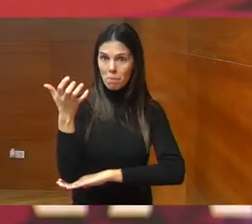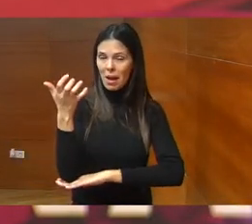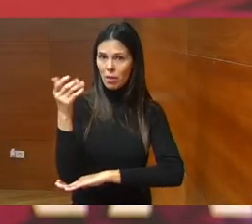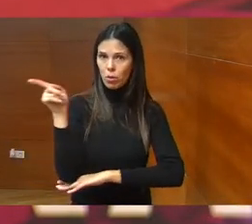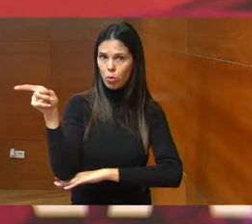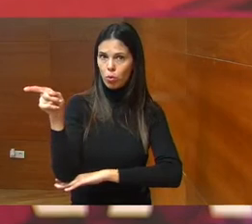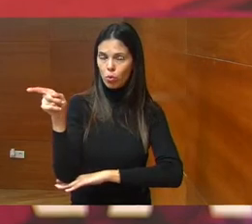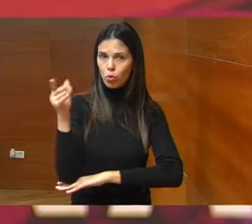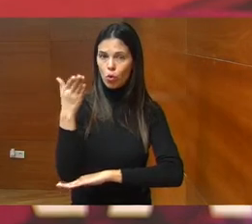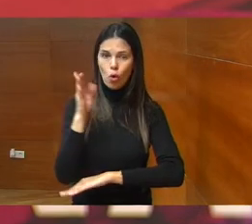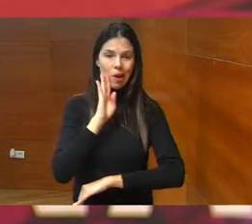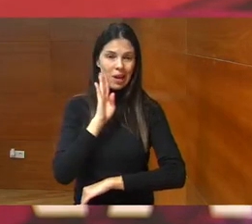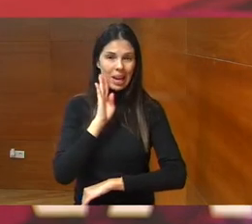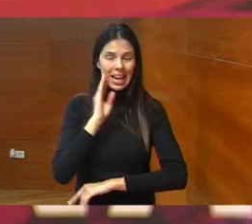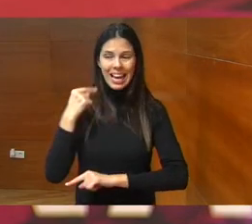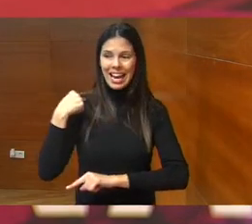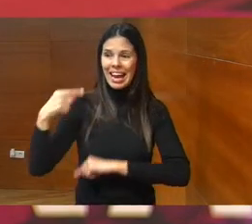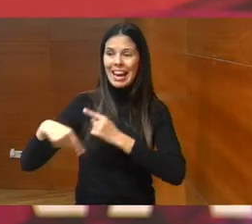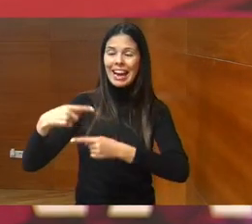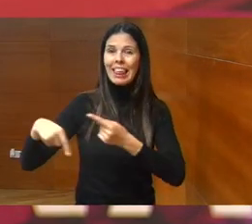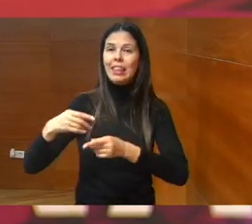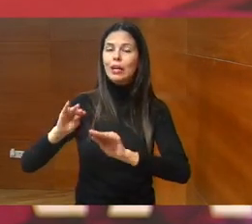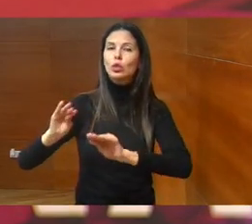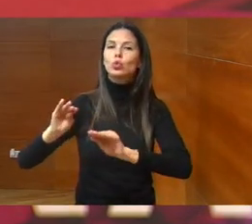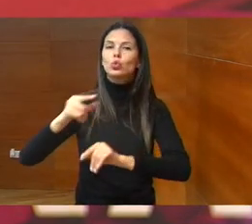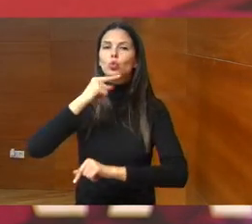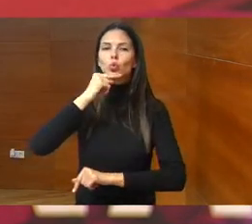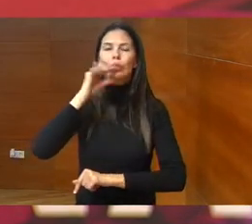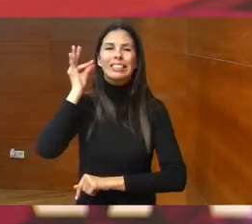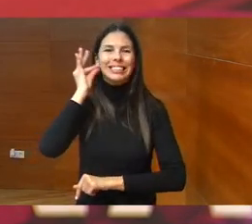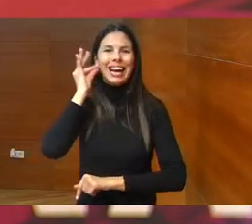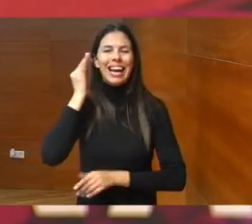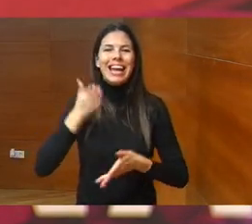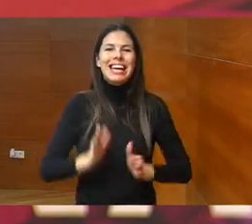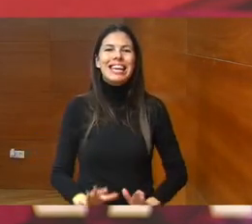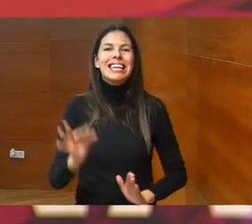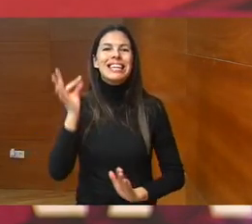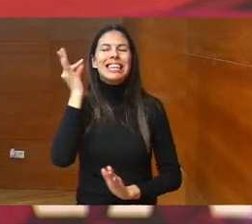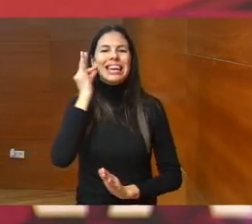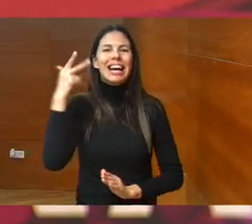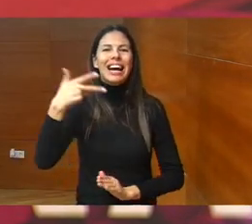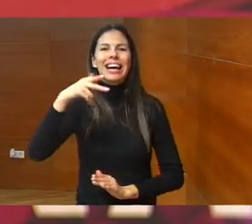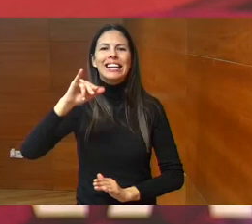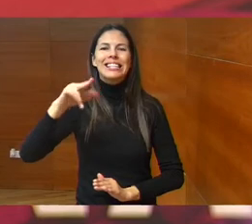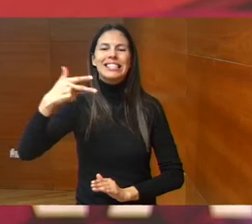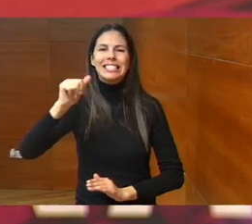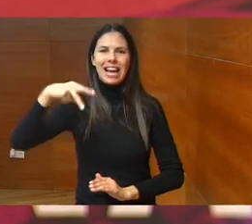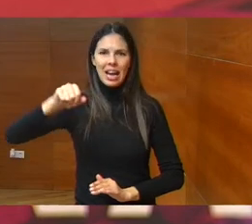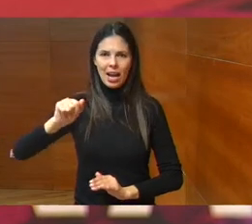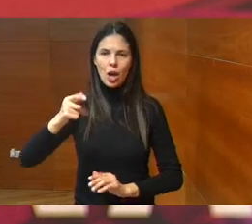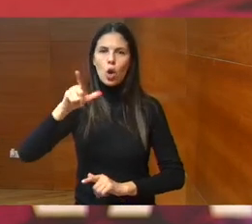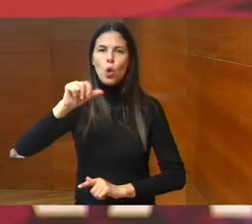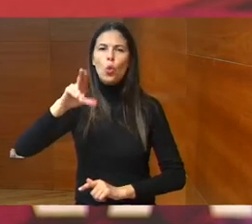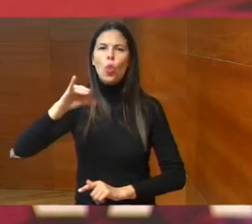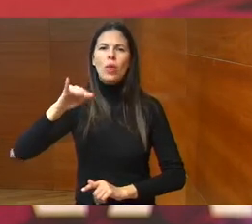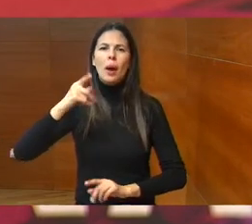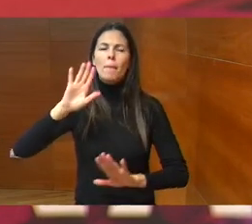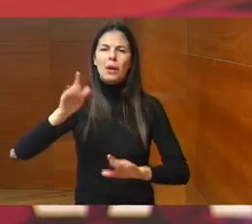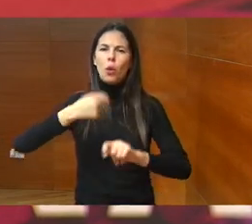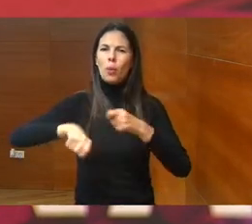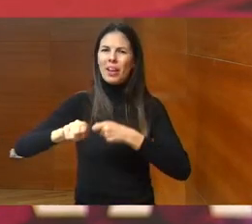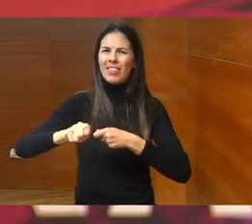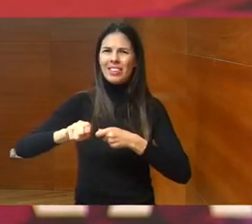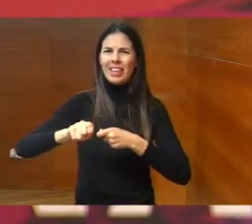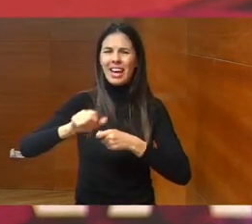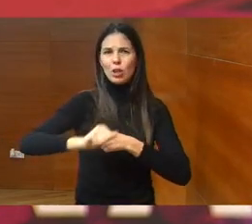o hereda a su anetta acilla de chichana Lucía pero se vendeua finalice dos años 40